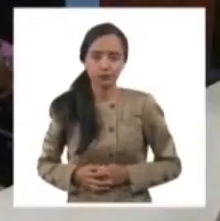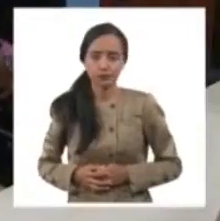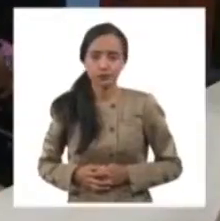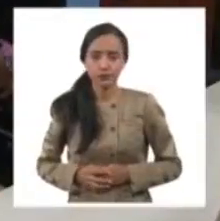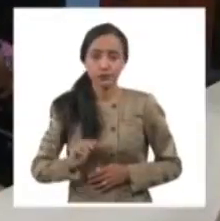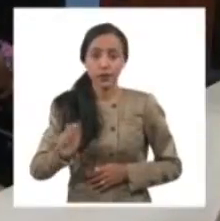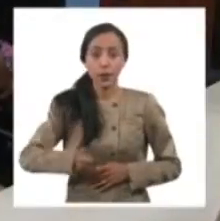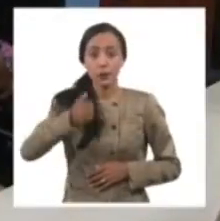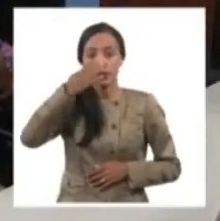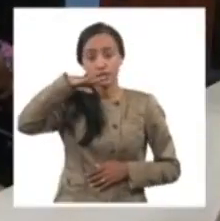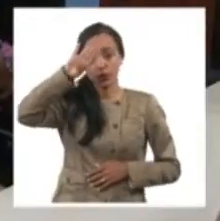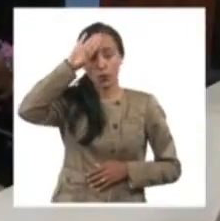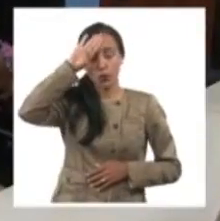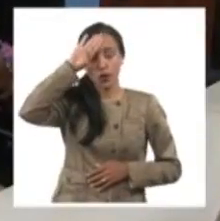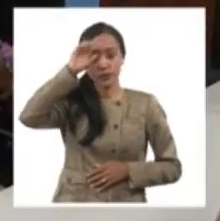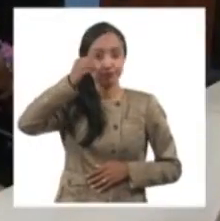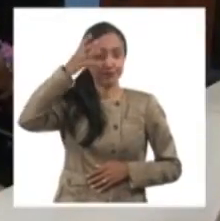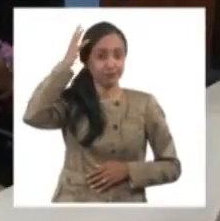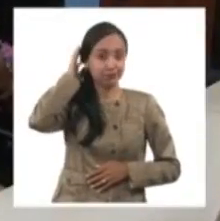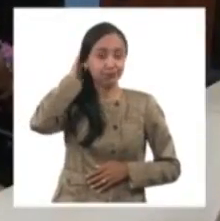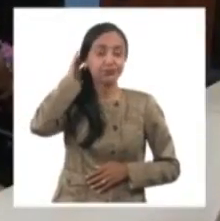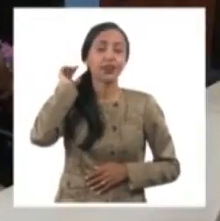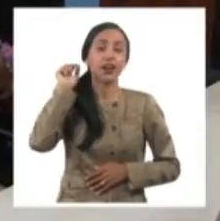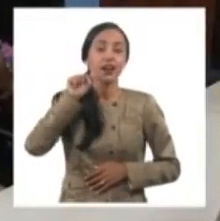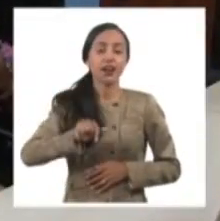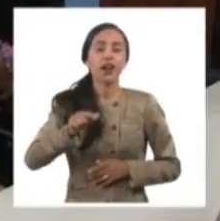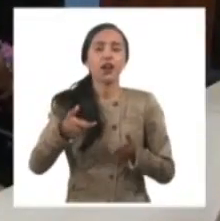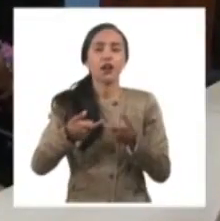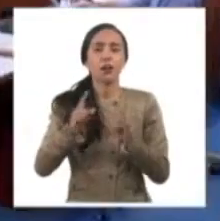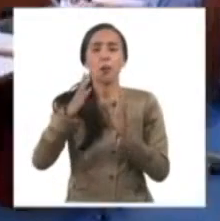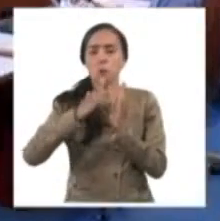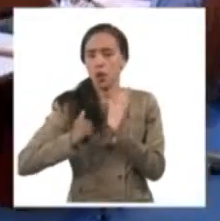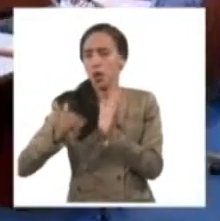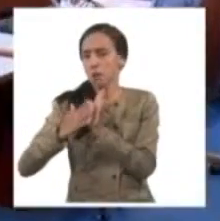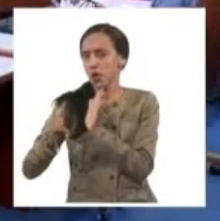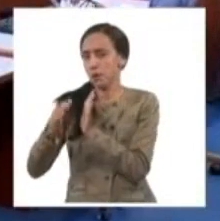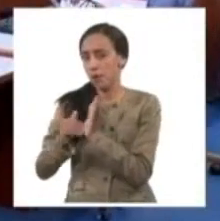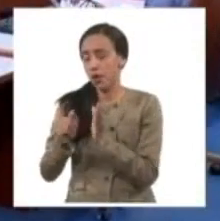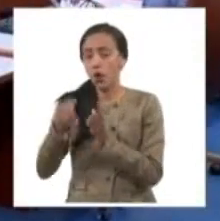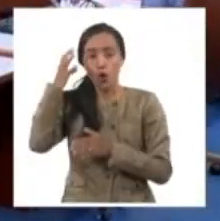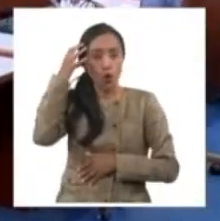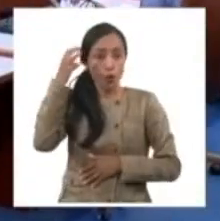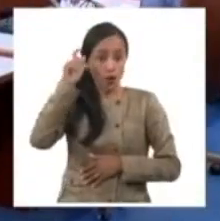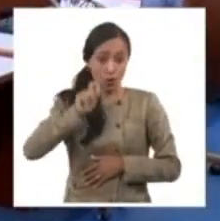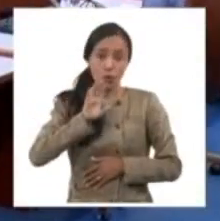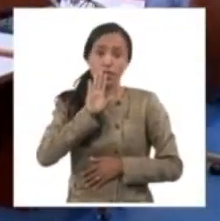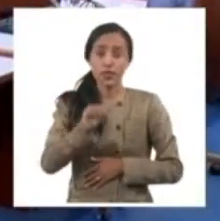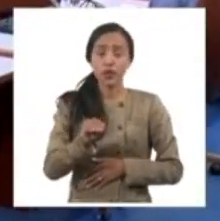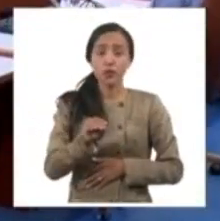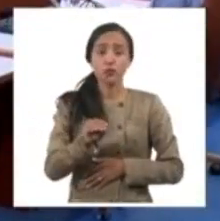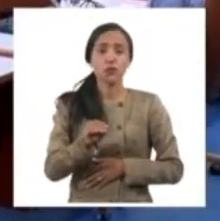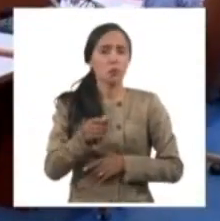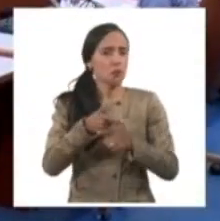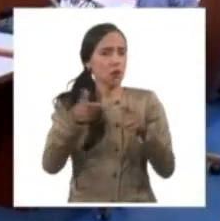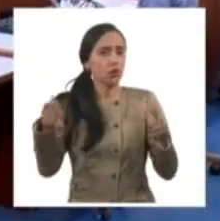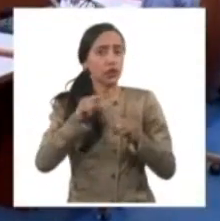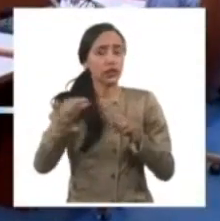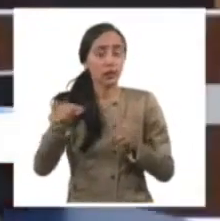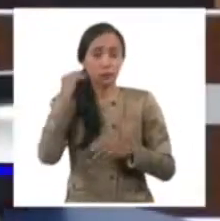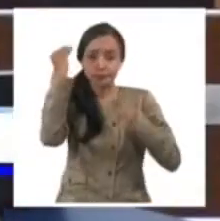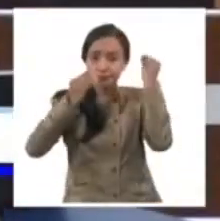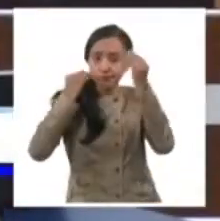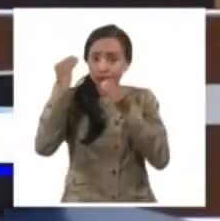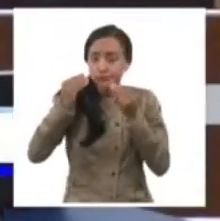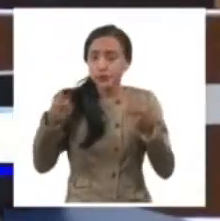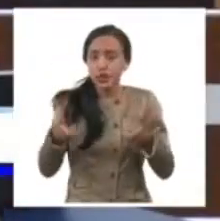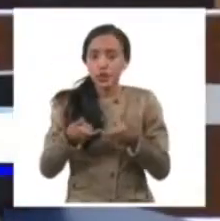El presidente cubano Miguel Díaz-Canel Bermúdez, al intervenir en la reunión mensual con los gobernadores, comentó que casi todos los temas analizados en este